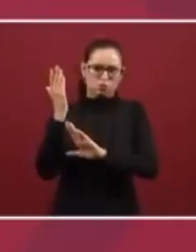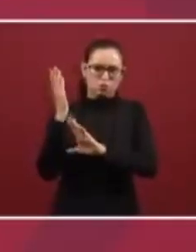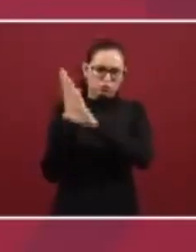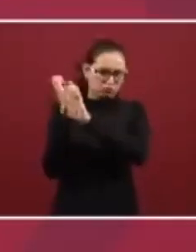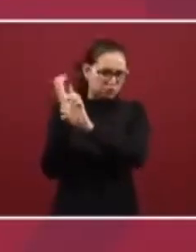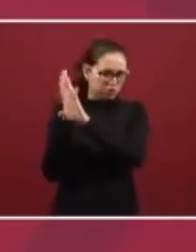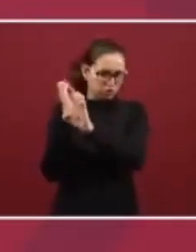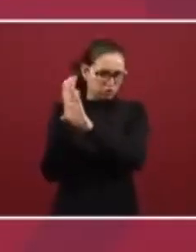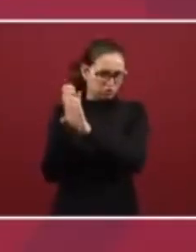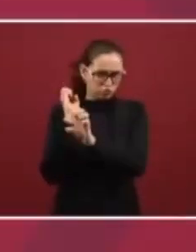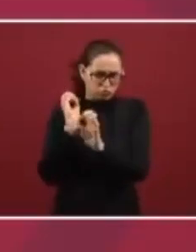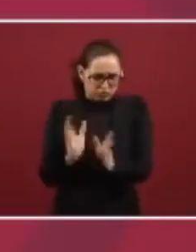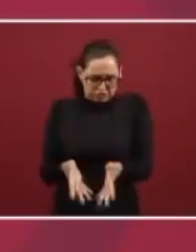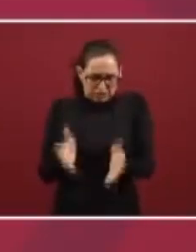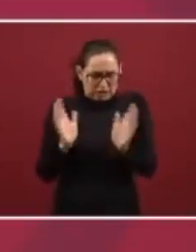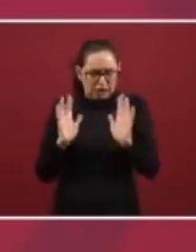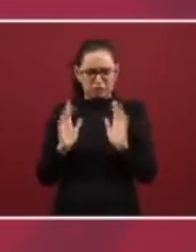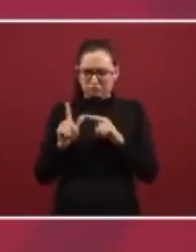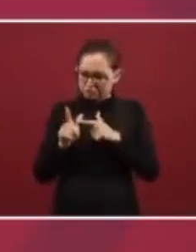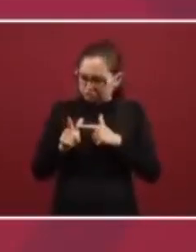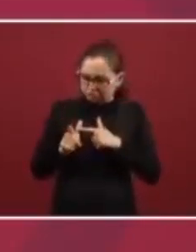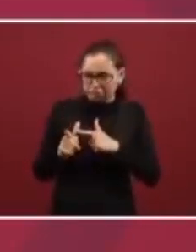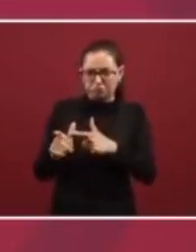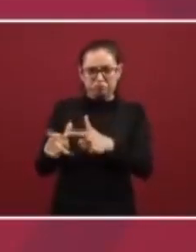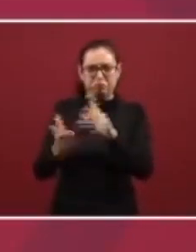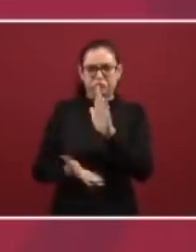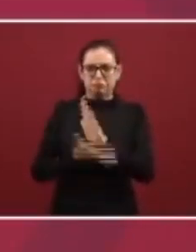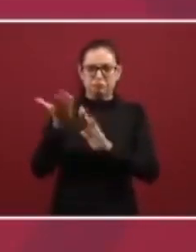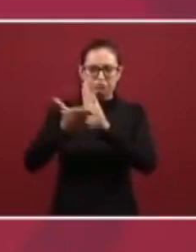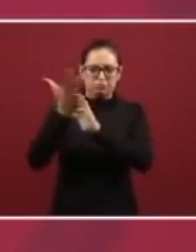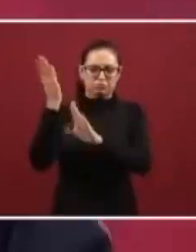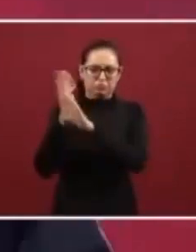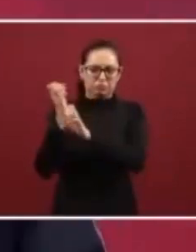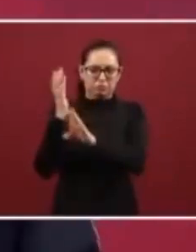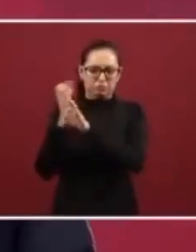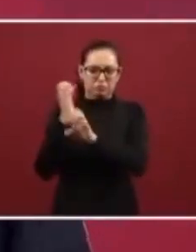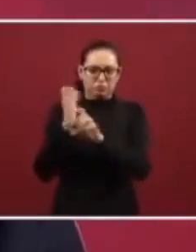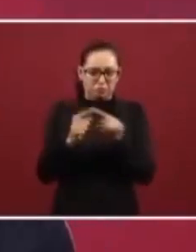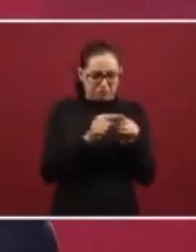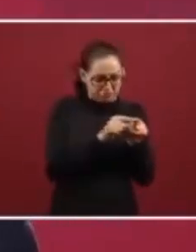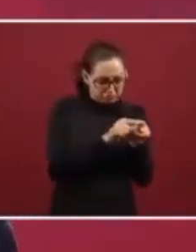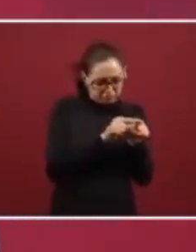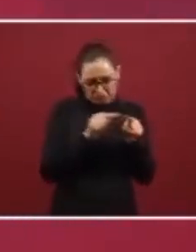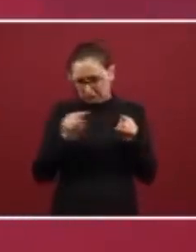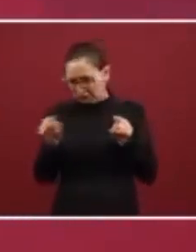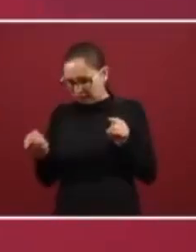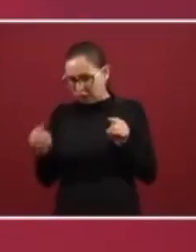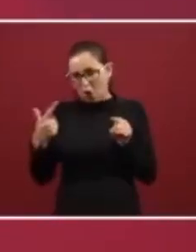el metrobus la continuación del metrobus a gómez palacio